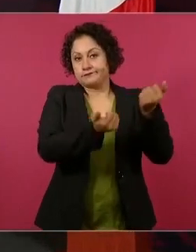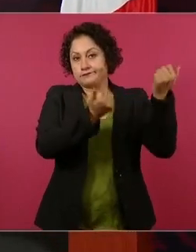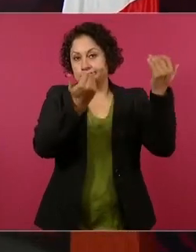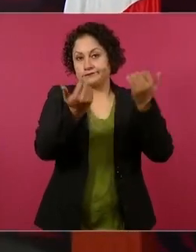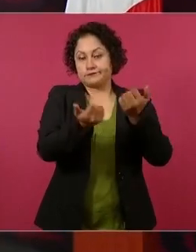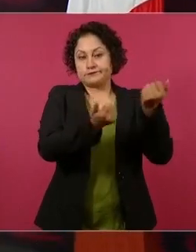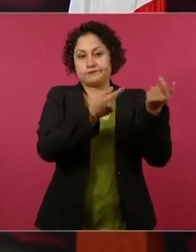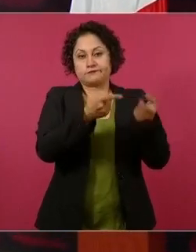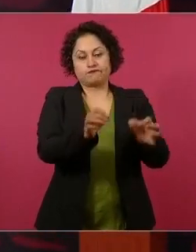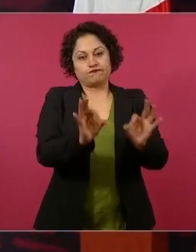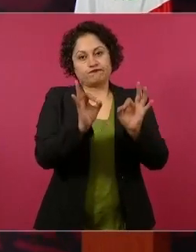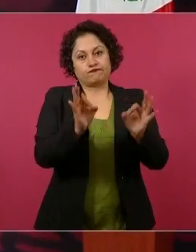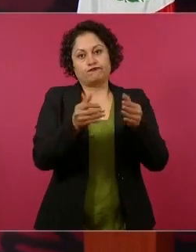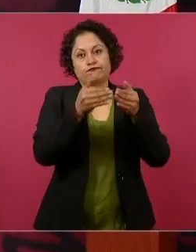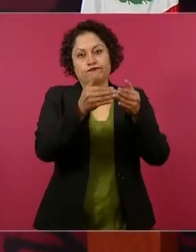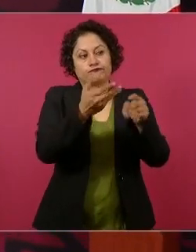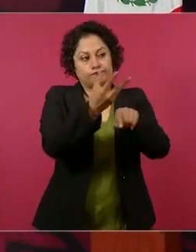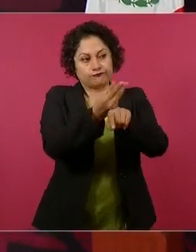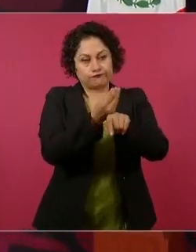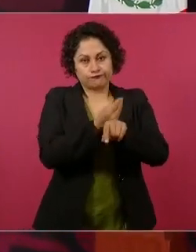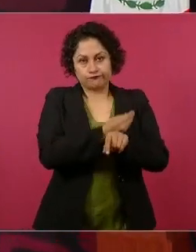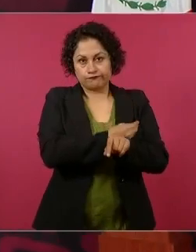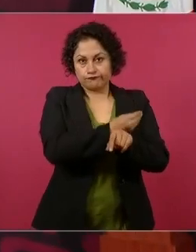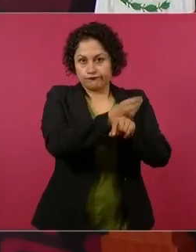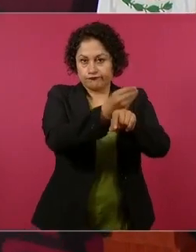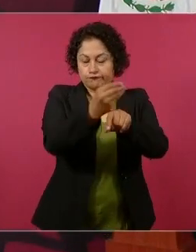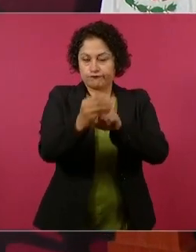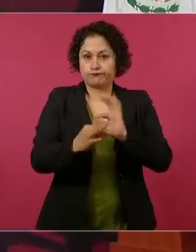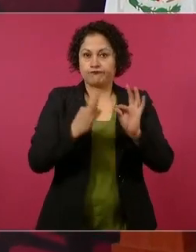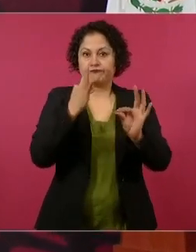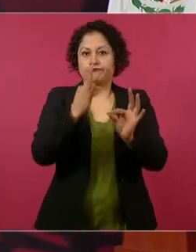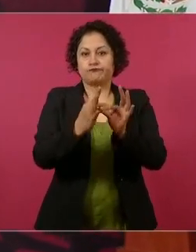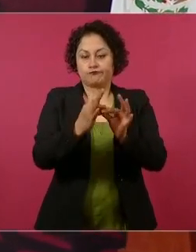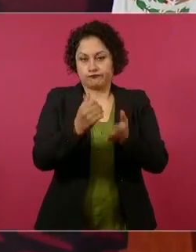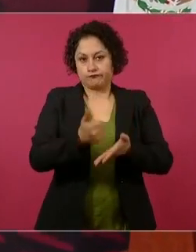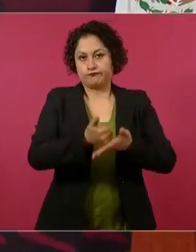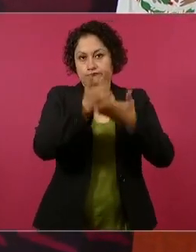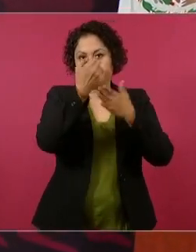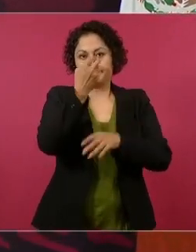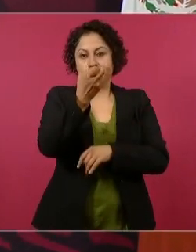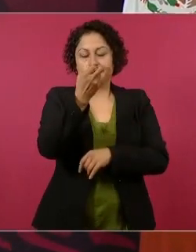puerto de Guaymas. Vamos precisamente a estar